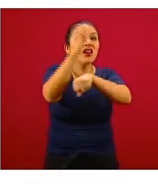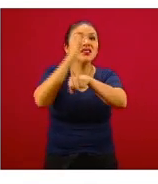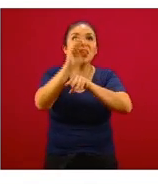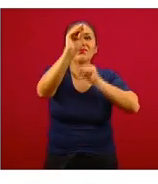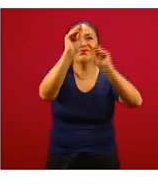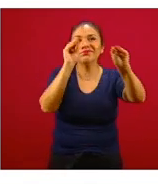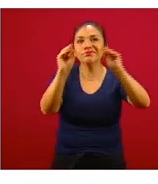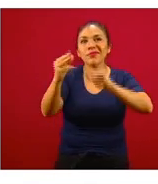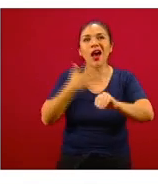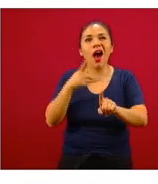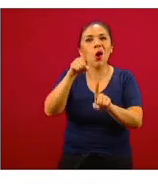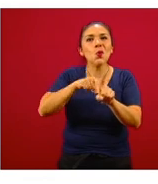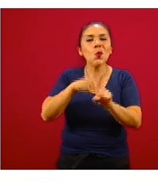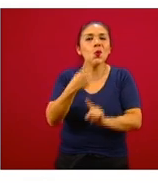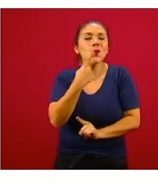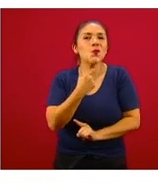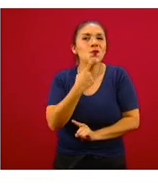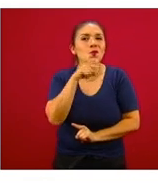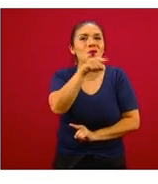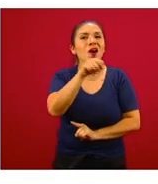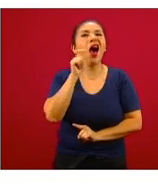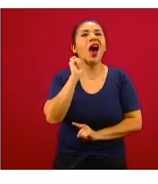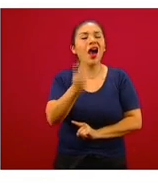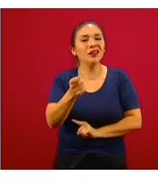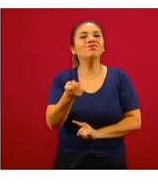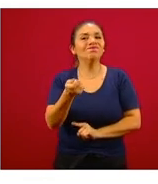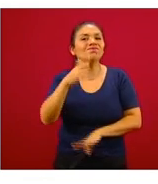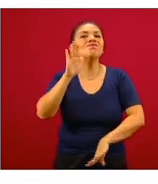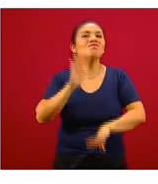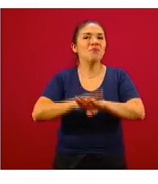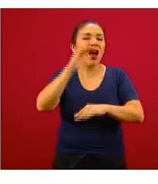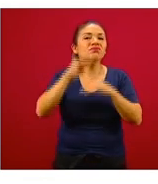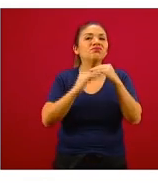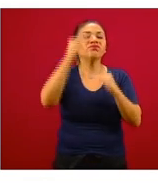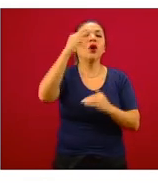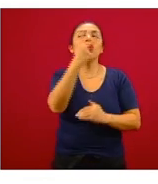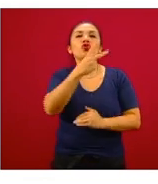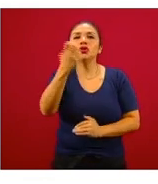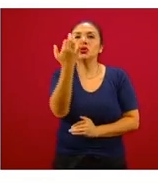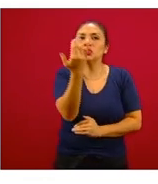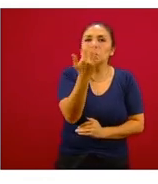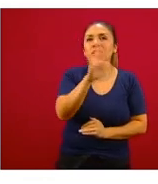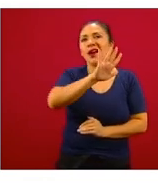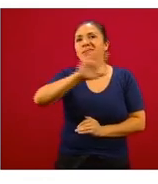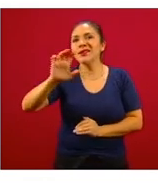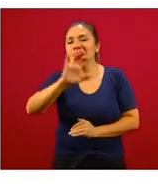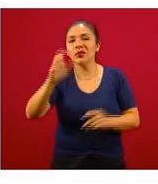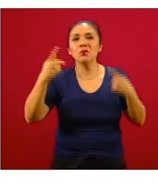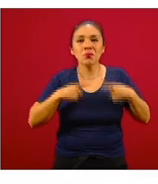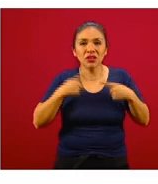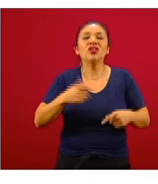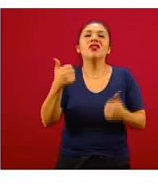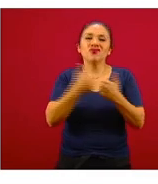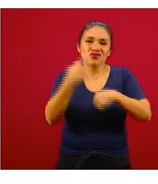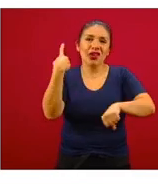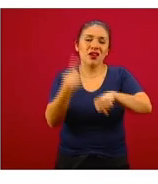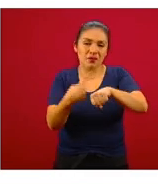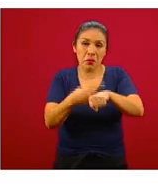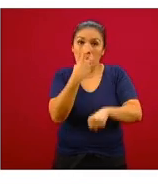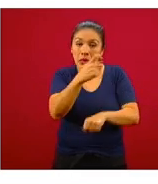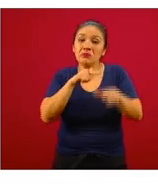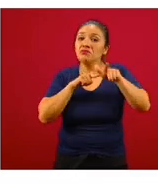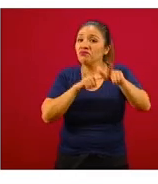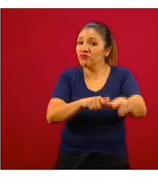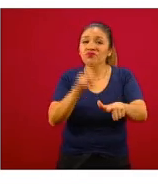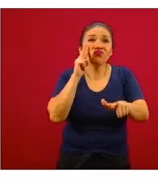presentan este color We can rojo, appreciate que how representa un incremento uh, arriba de los 250, 500 there are more and casos. more Bueno, esto vamos states that desarrollando appear